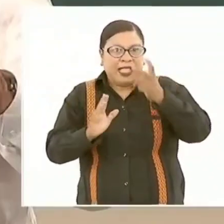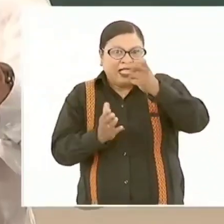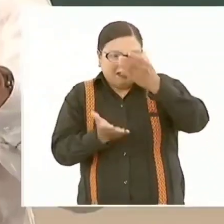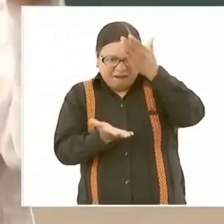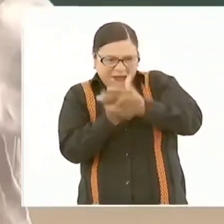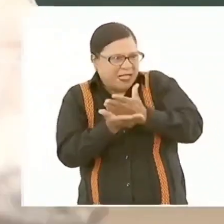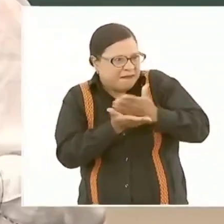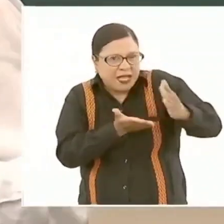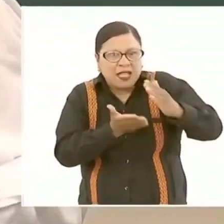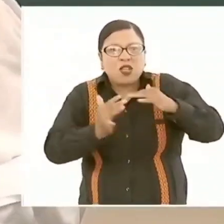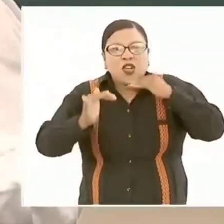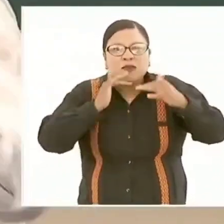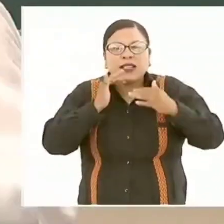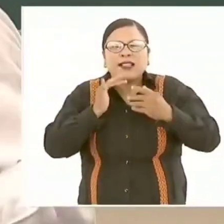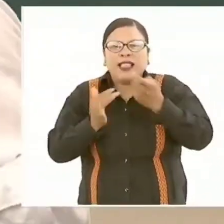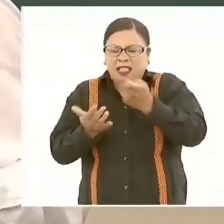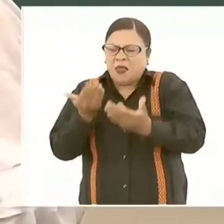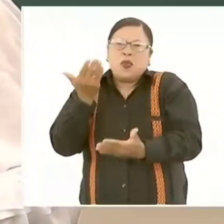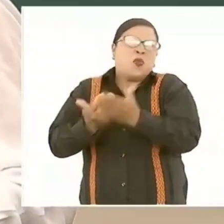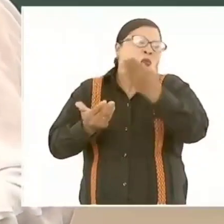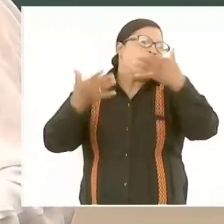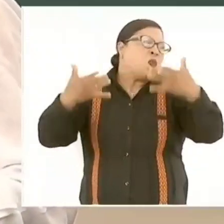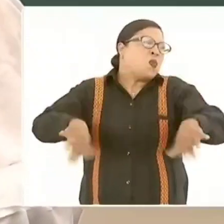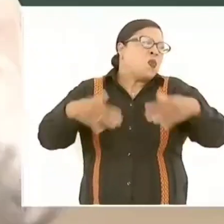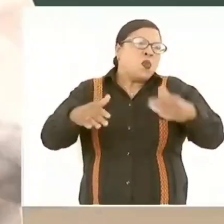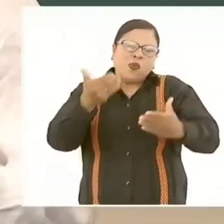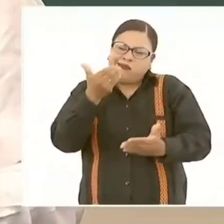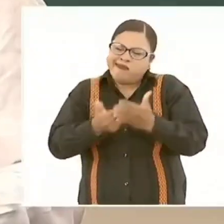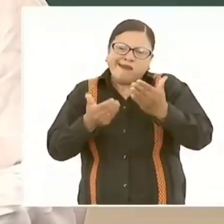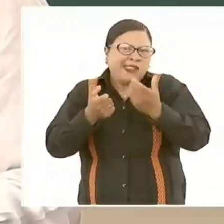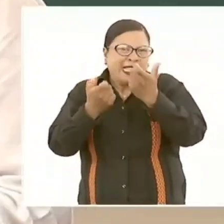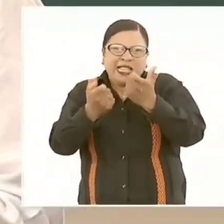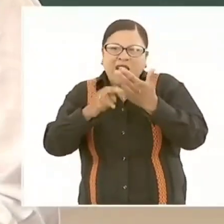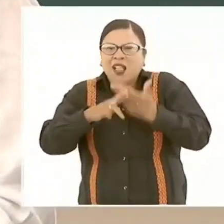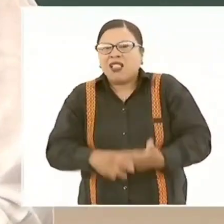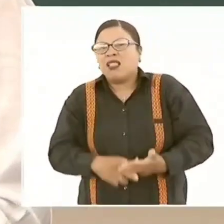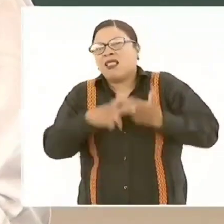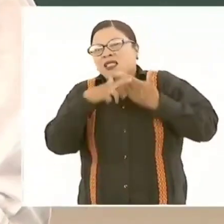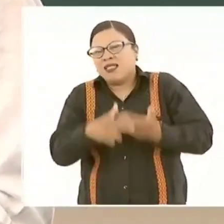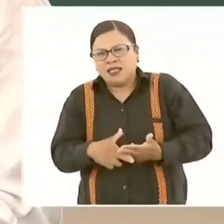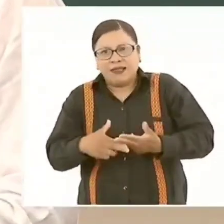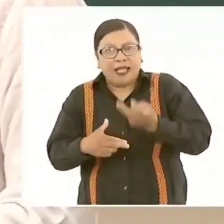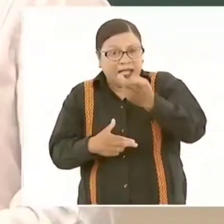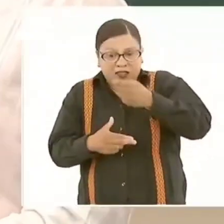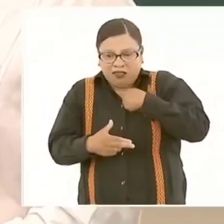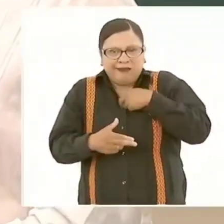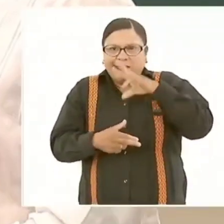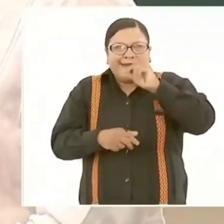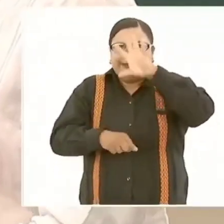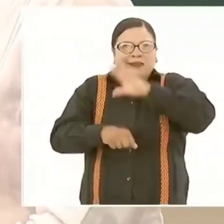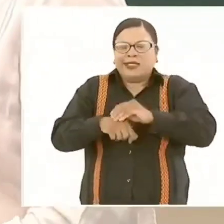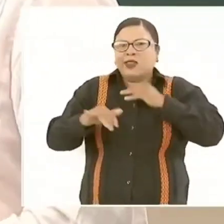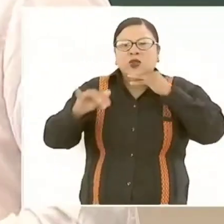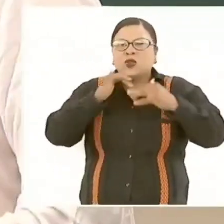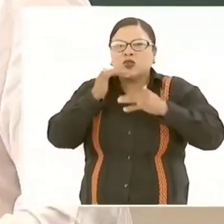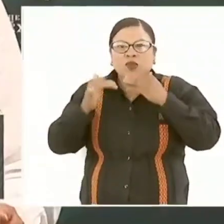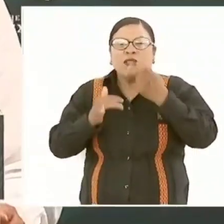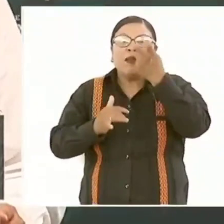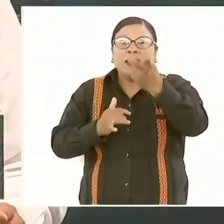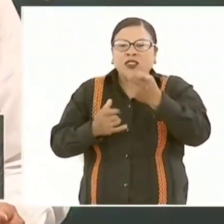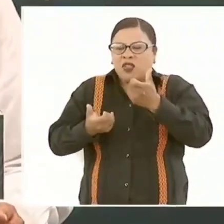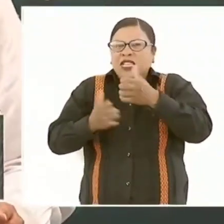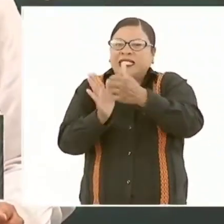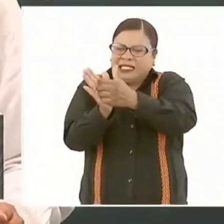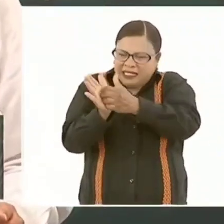corrupción, el presupuesto alcanza, rinde. Nosotros, por no permitir la corrupción, hemos logrado